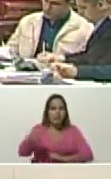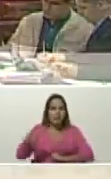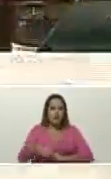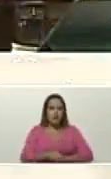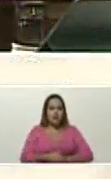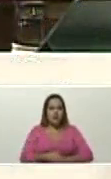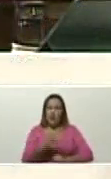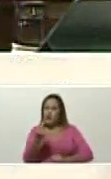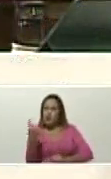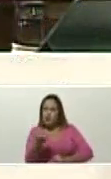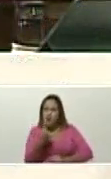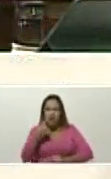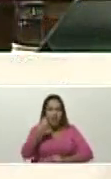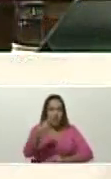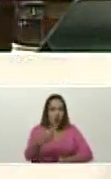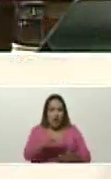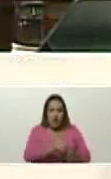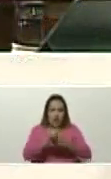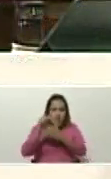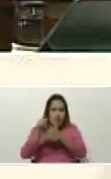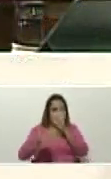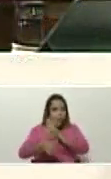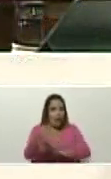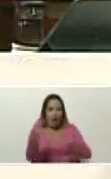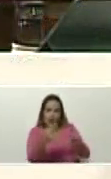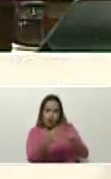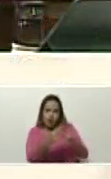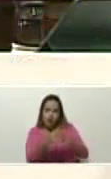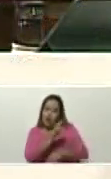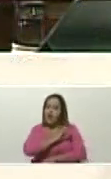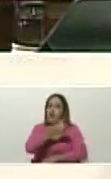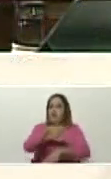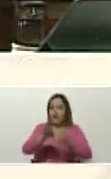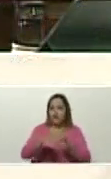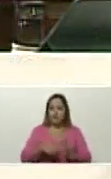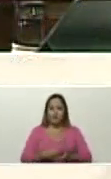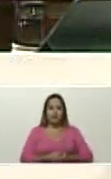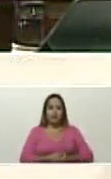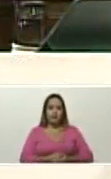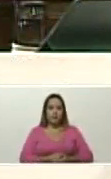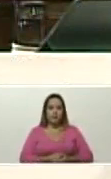no solo se lo digo a los líderes más conocidos, a los jefes, pues.